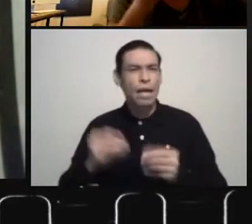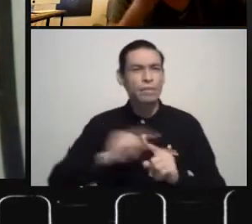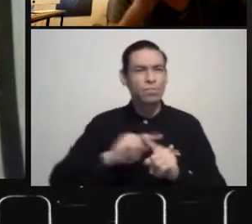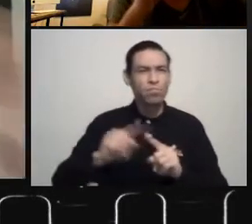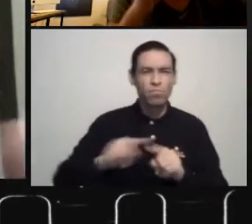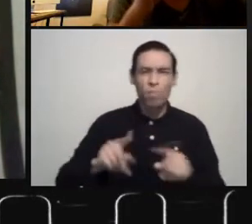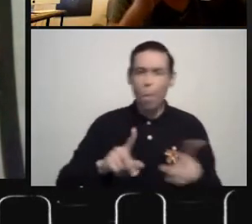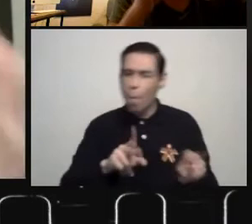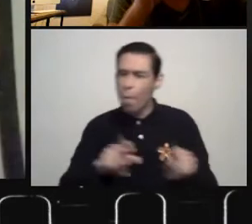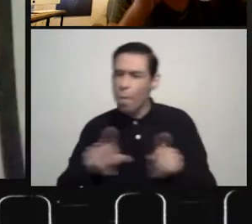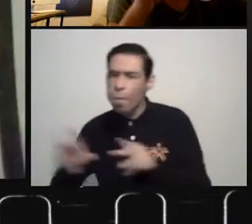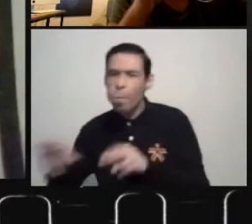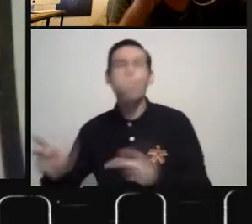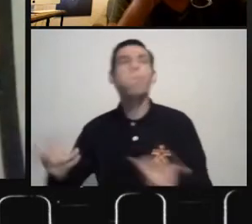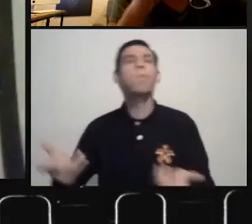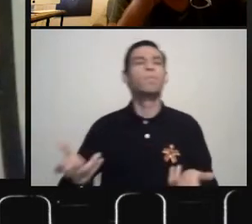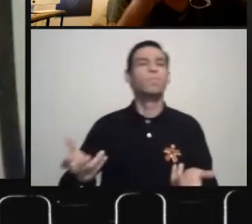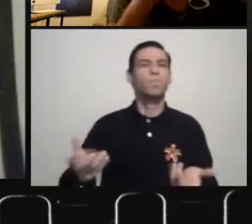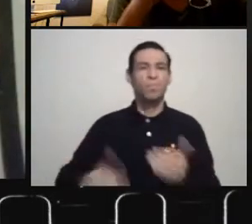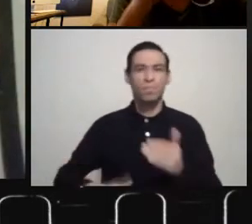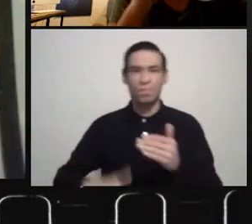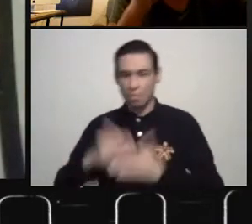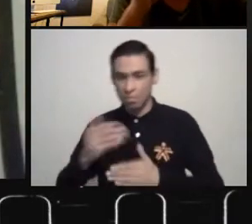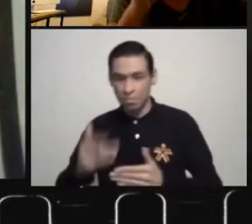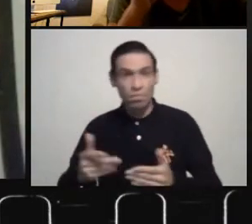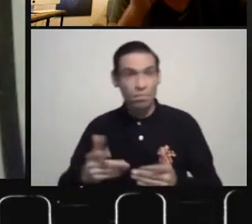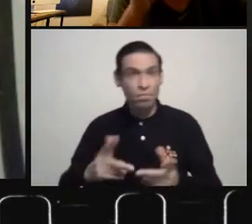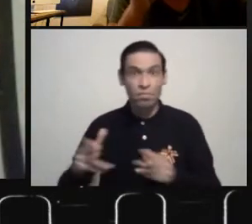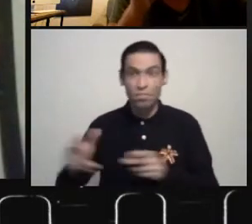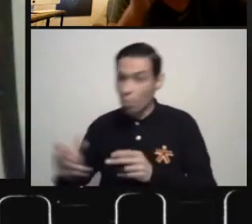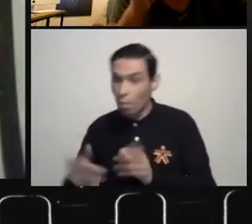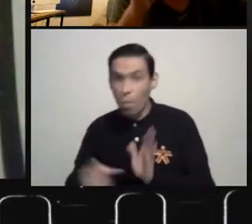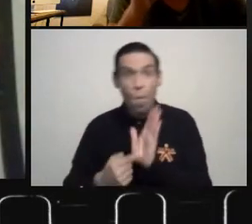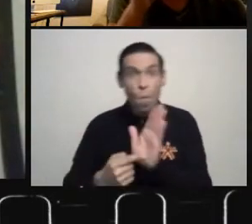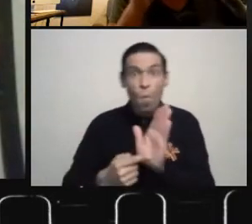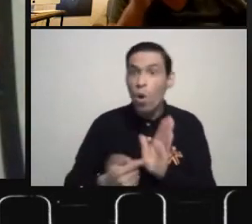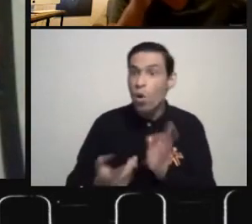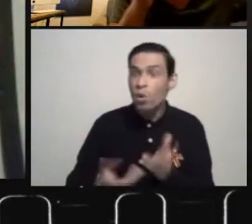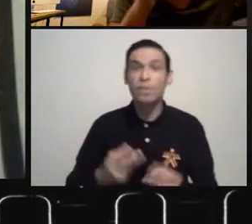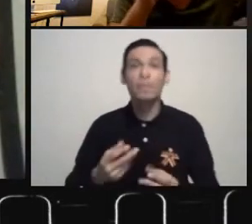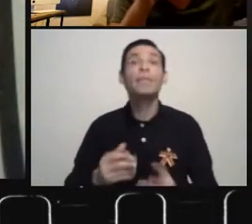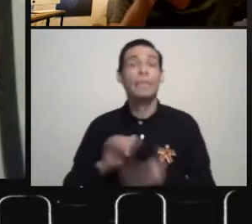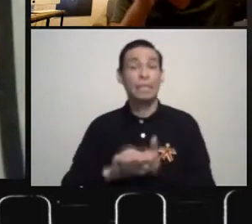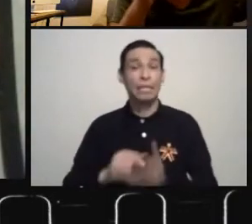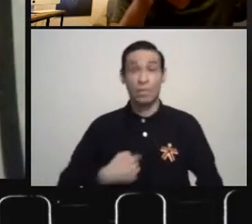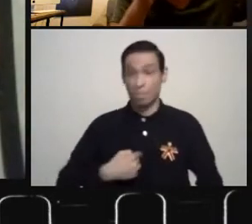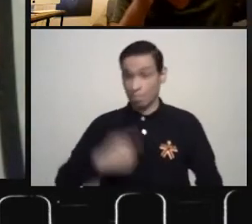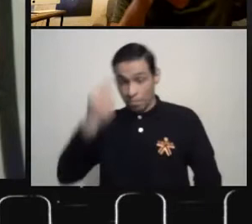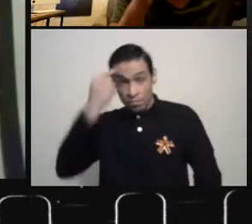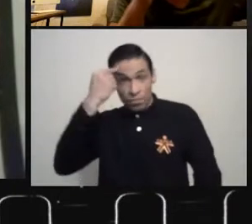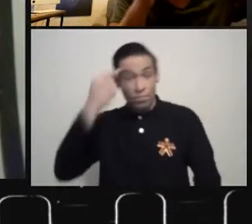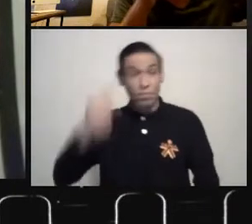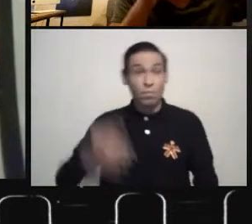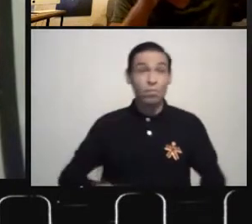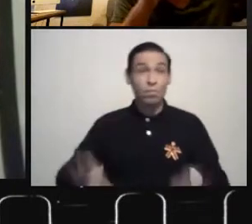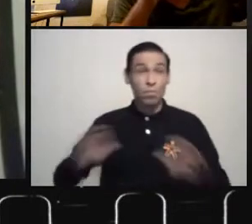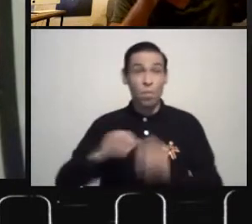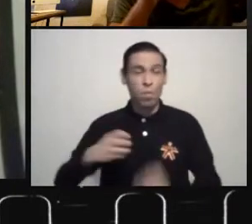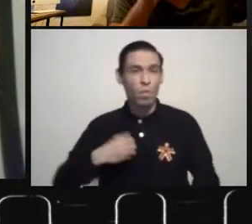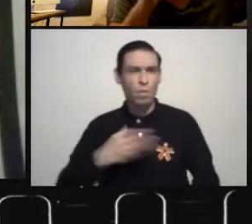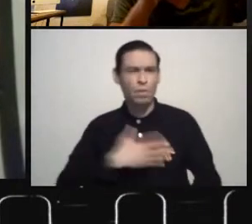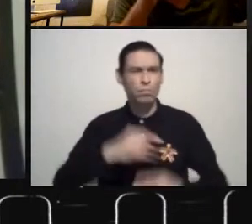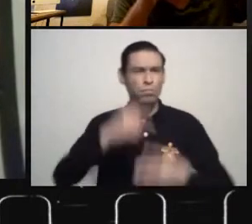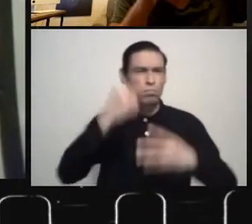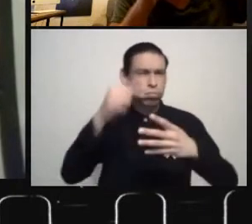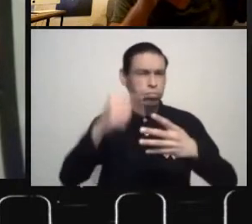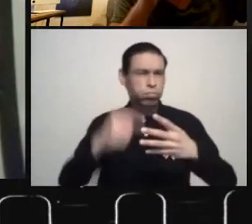que quieren sacar sus cortos por primera vez. Entonces creo que hay muchas alternativas, o sea, pues ponerme a nombrar ahora